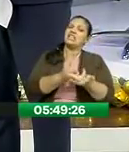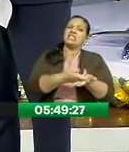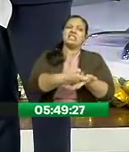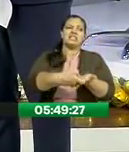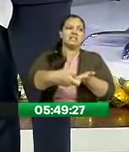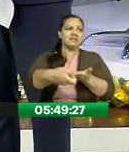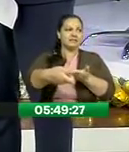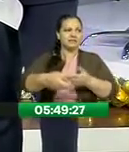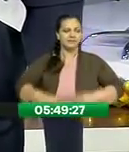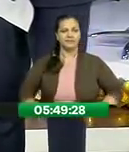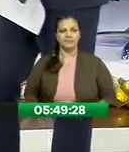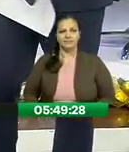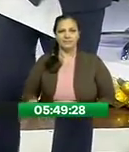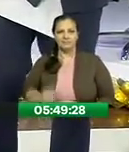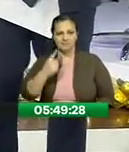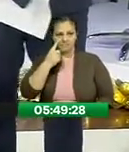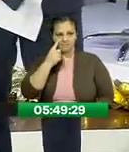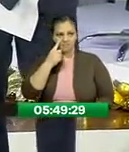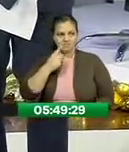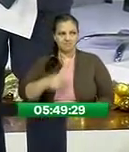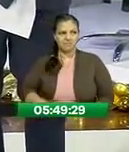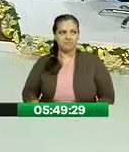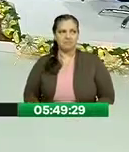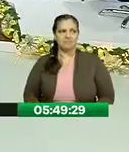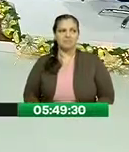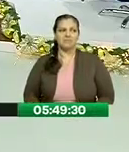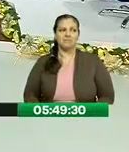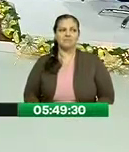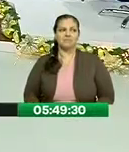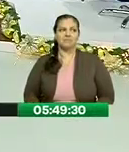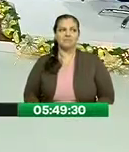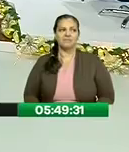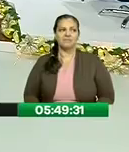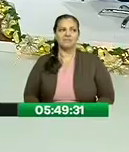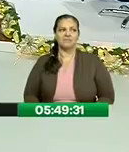esto. Escucha, mira bien. A ver. Supe hacer esto.